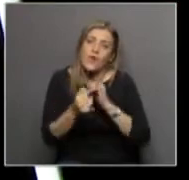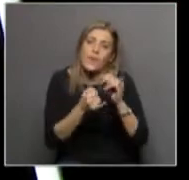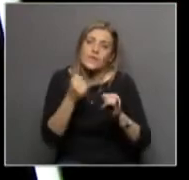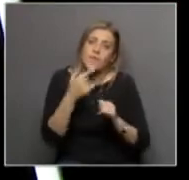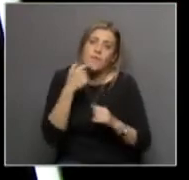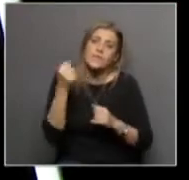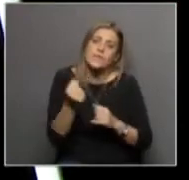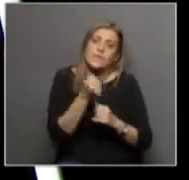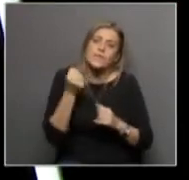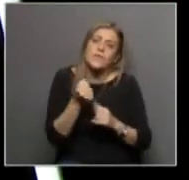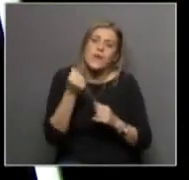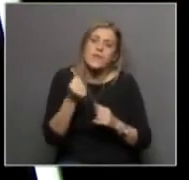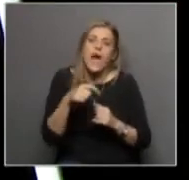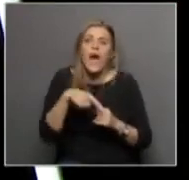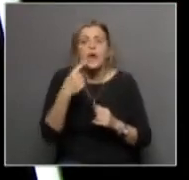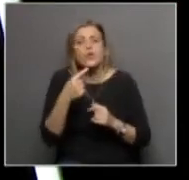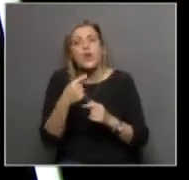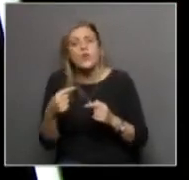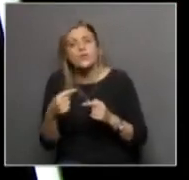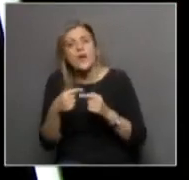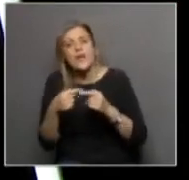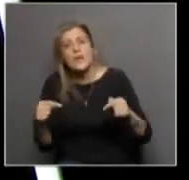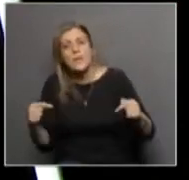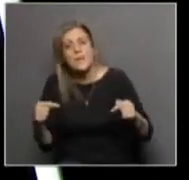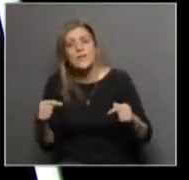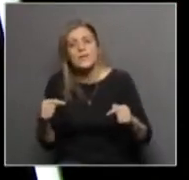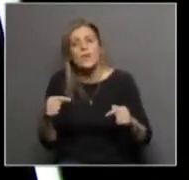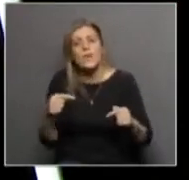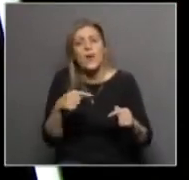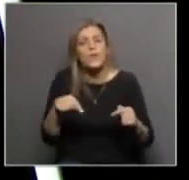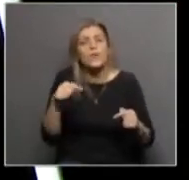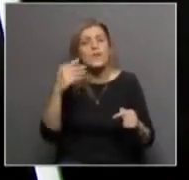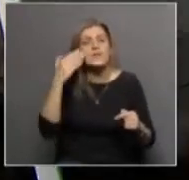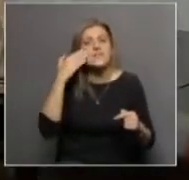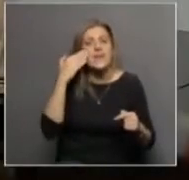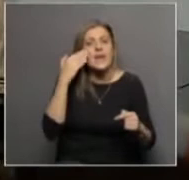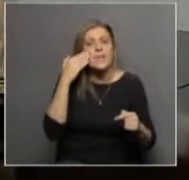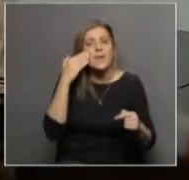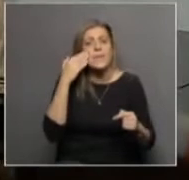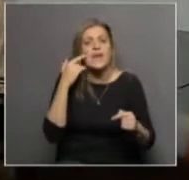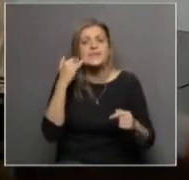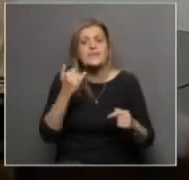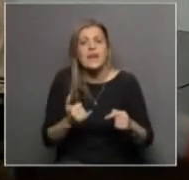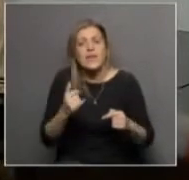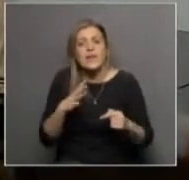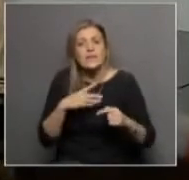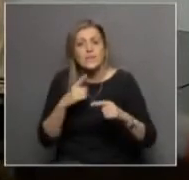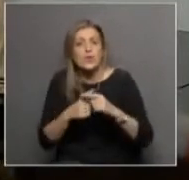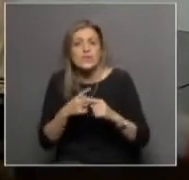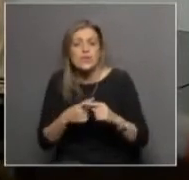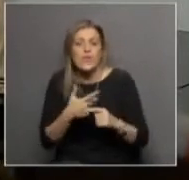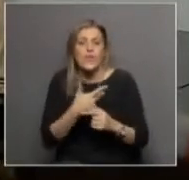contribuyen a esta mirada. ¿Hay algún otro elemento cuantitativo que les permita alimentar esta sensación positiva,